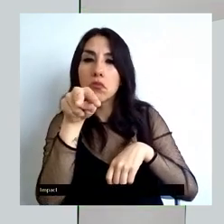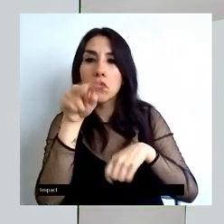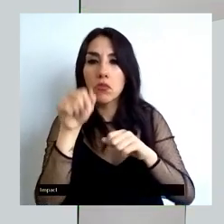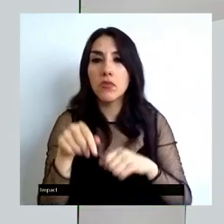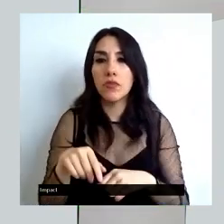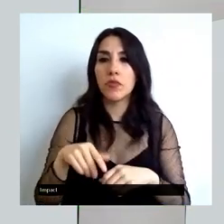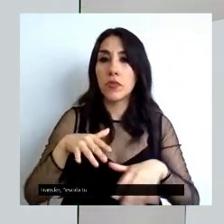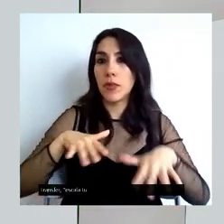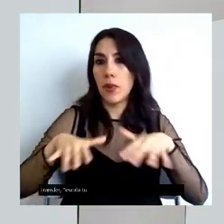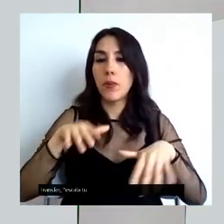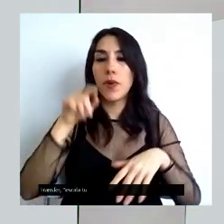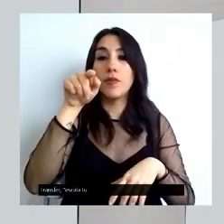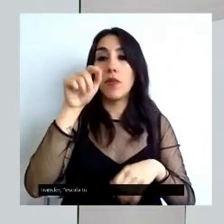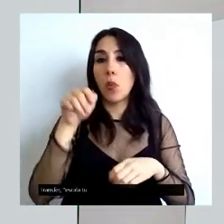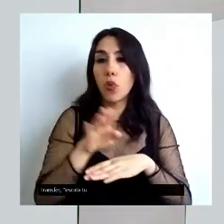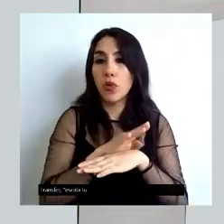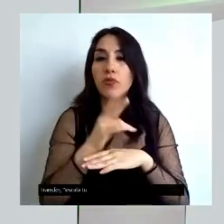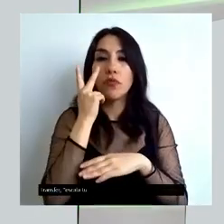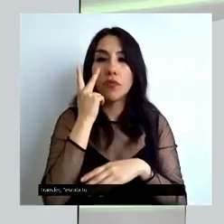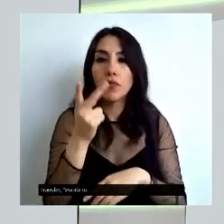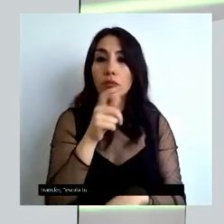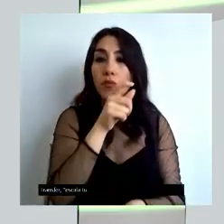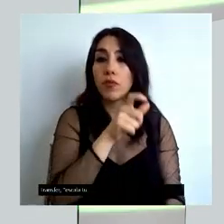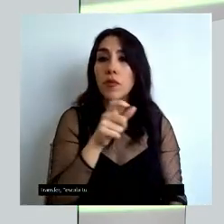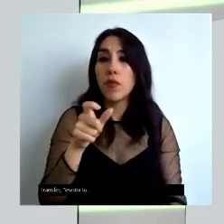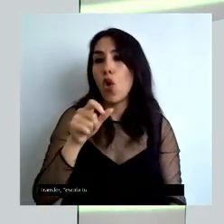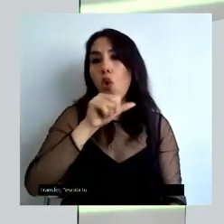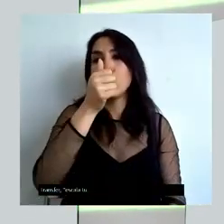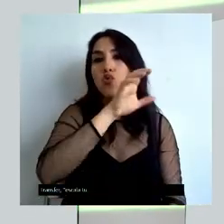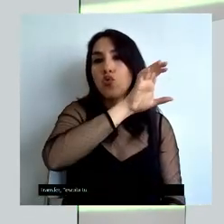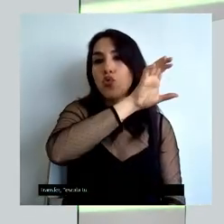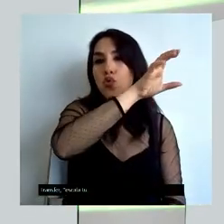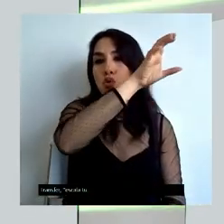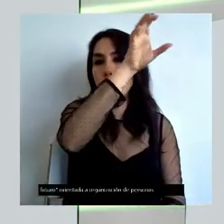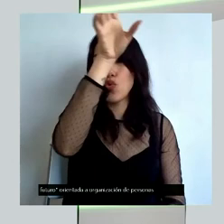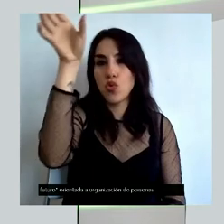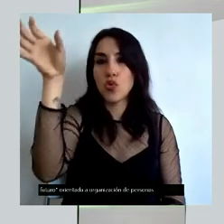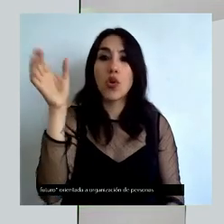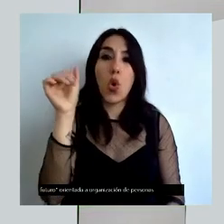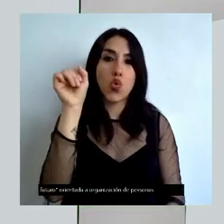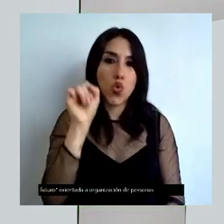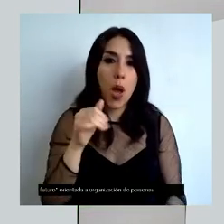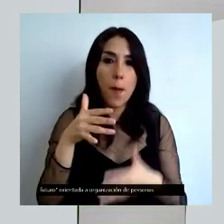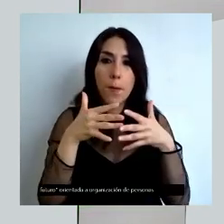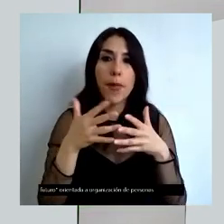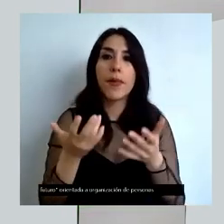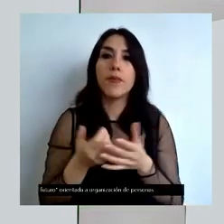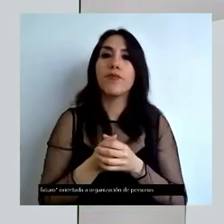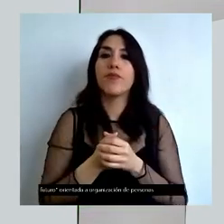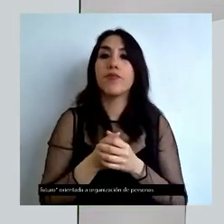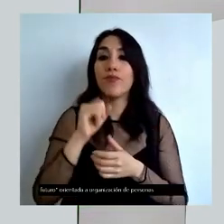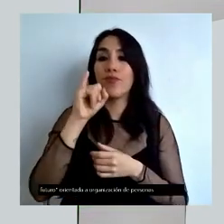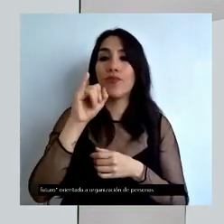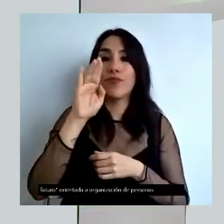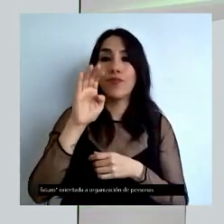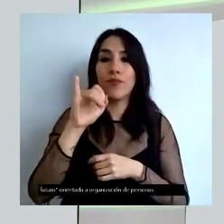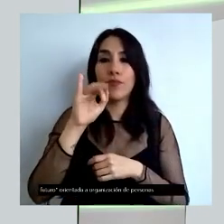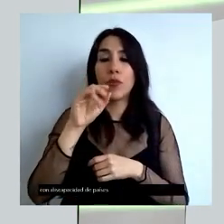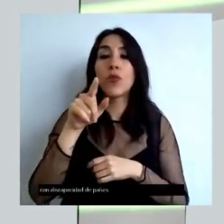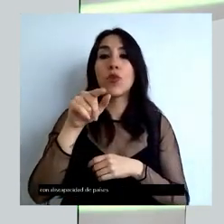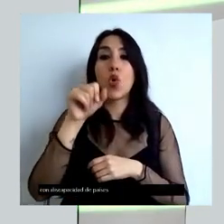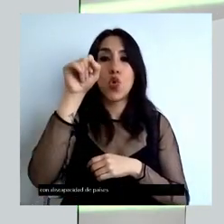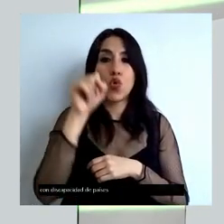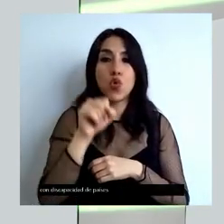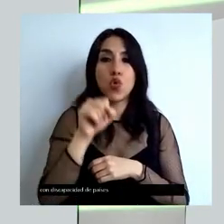países iberoamericanos. Tiene como objetivo entregar herramientas concretas y elementos